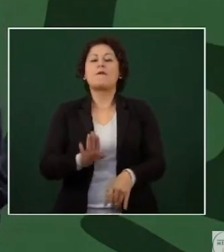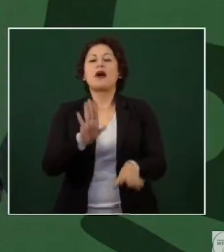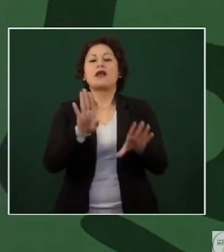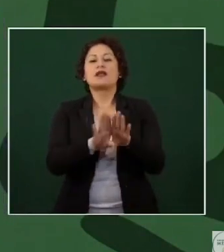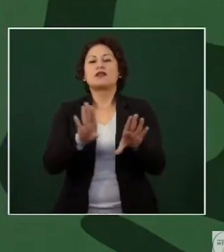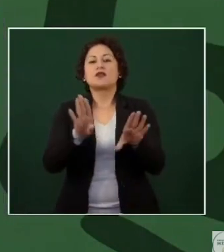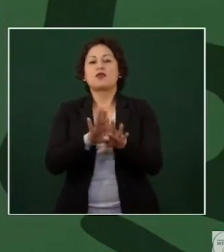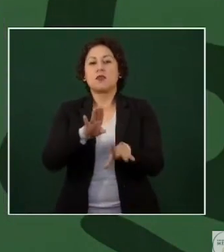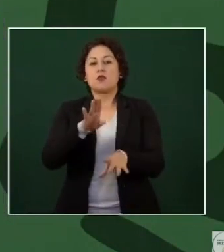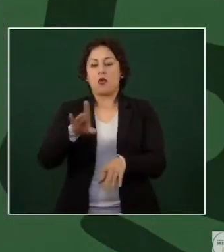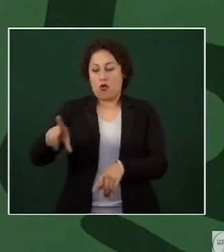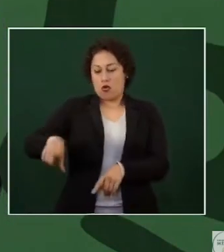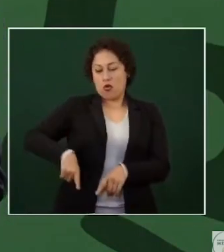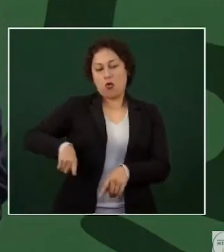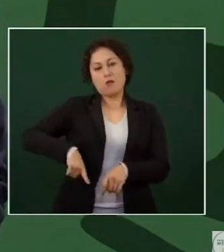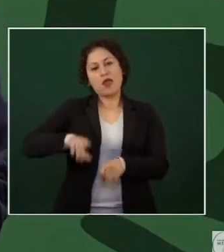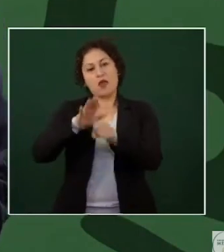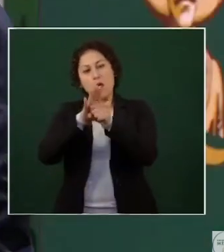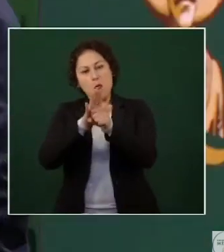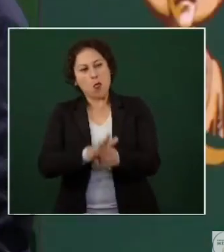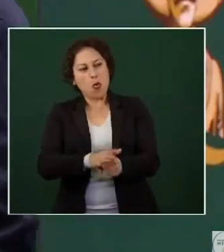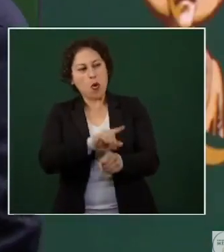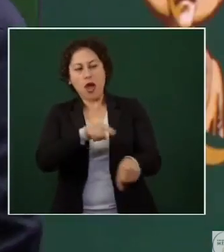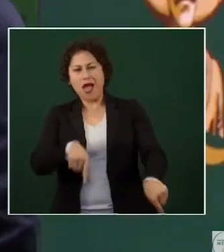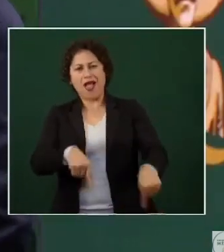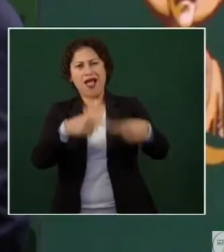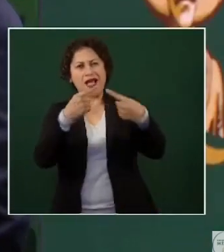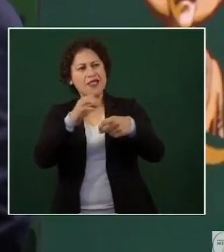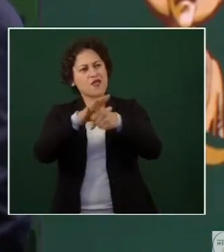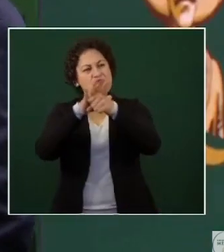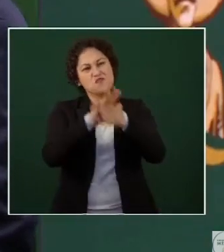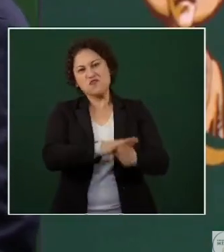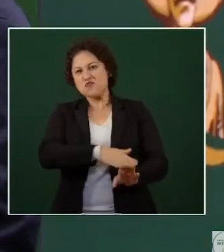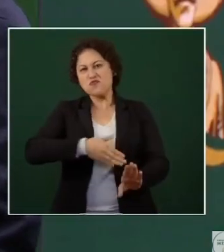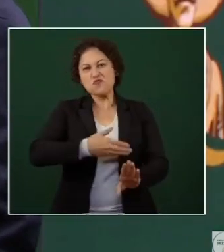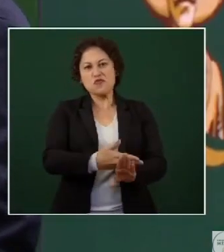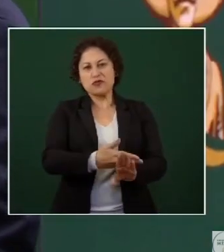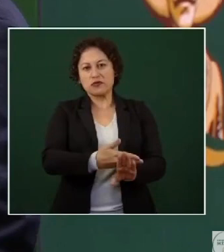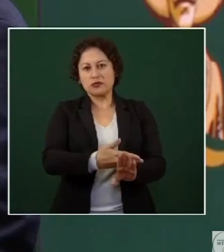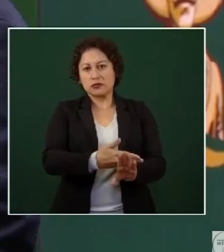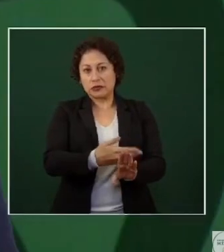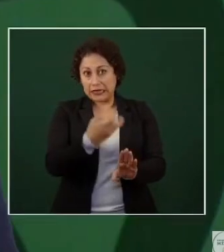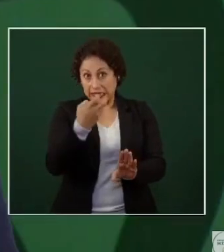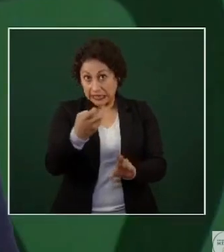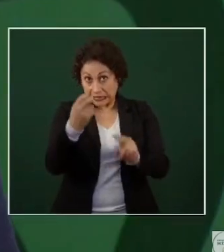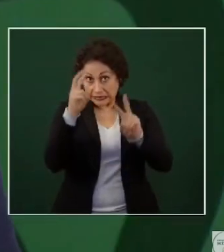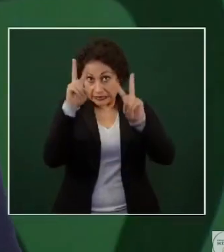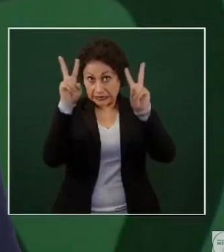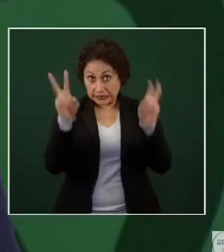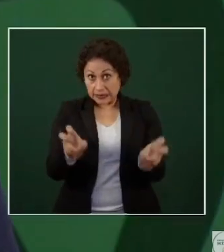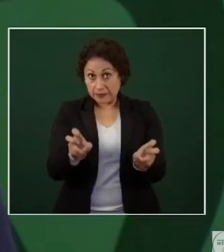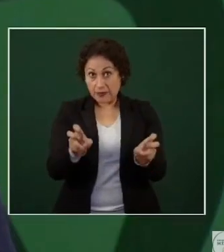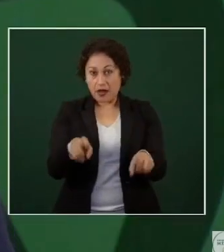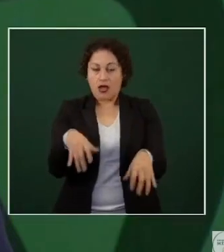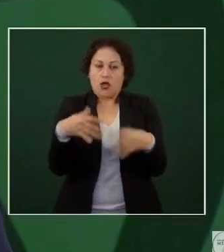a voces opositoras, todo eso ya son palabras